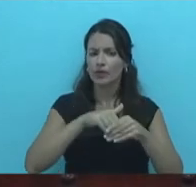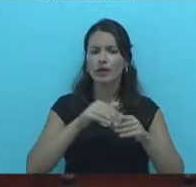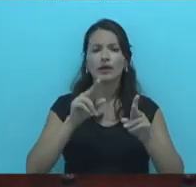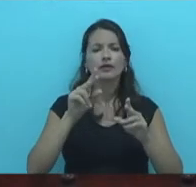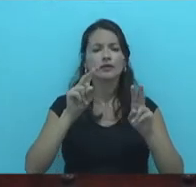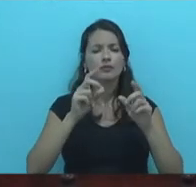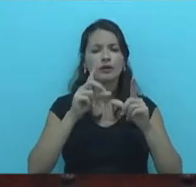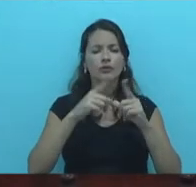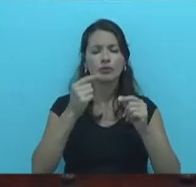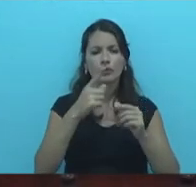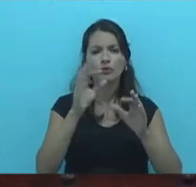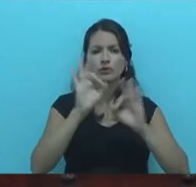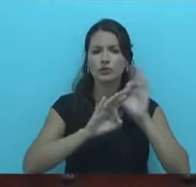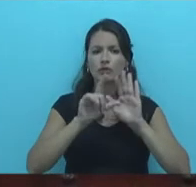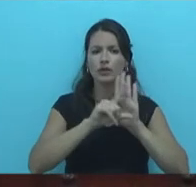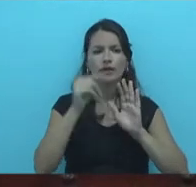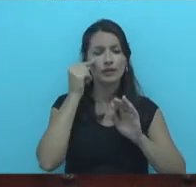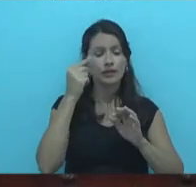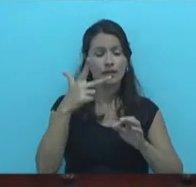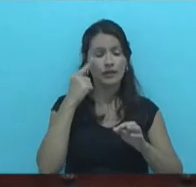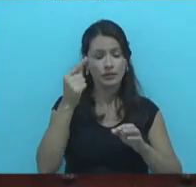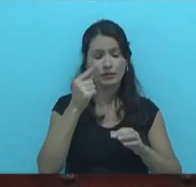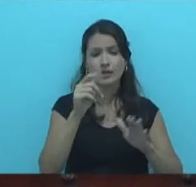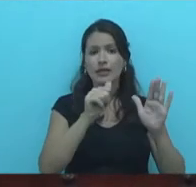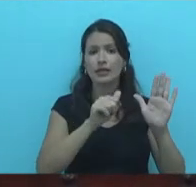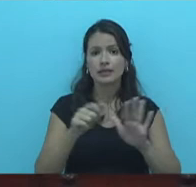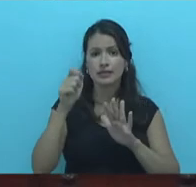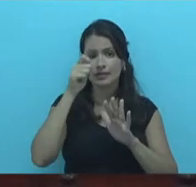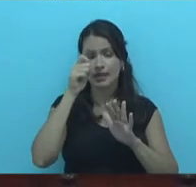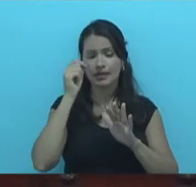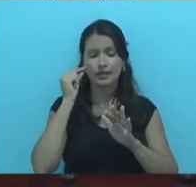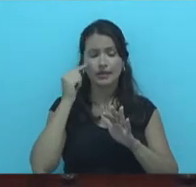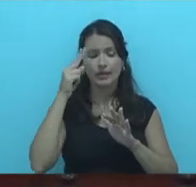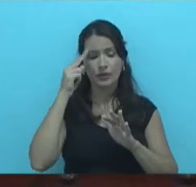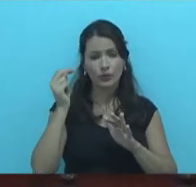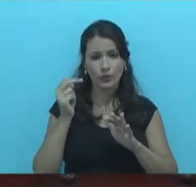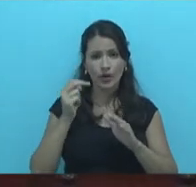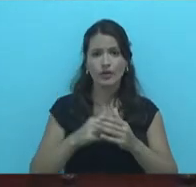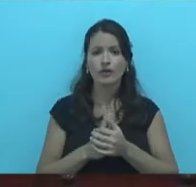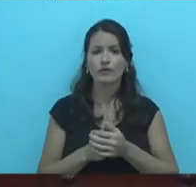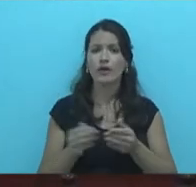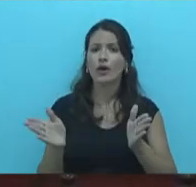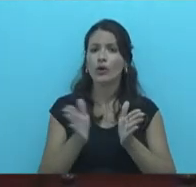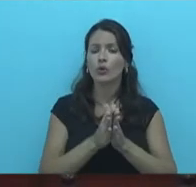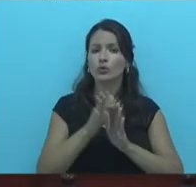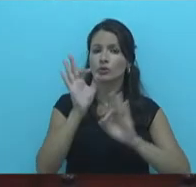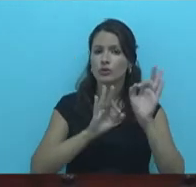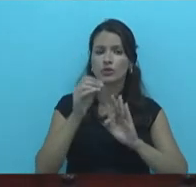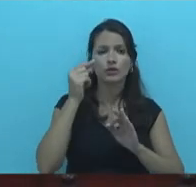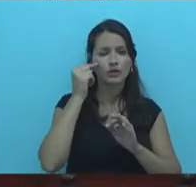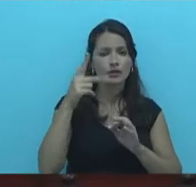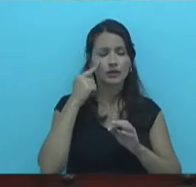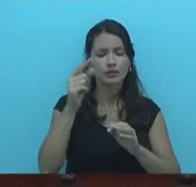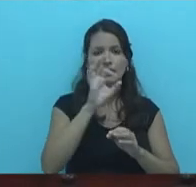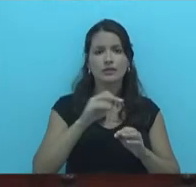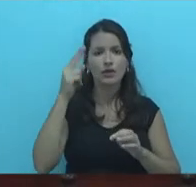número 1, proyecto de ley 33.629, mensaje 46.18, adjunto los proyectos